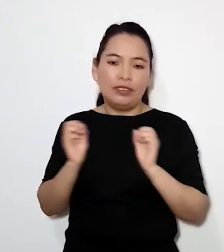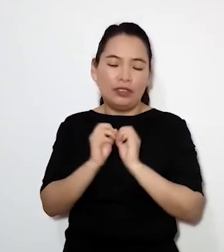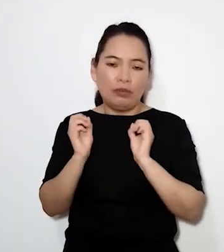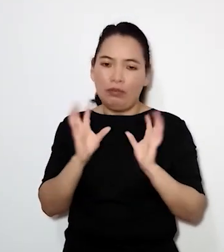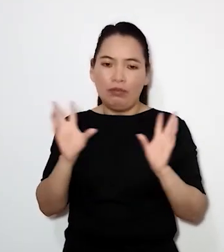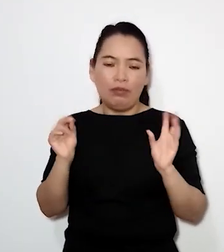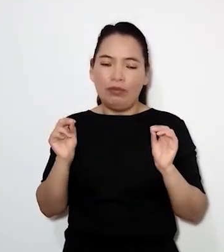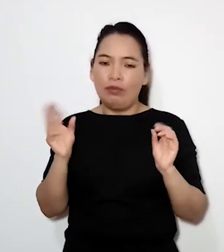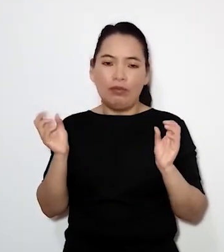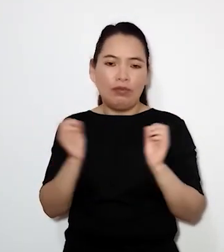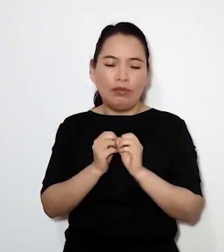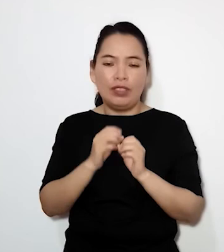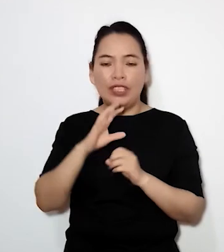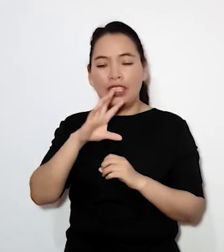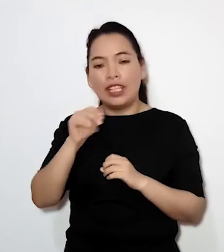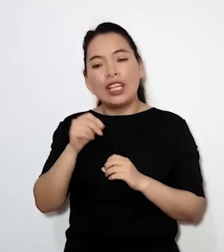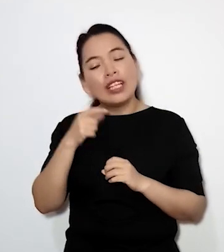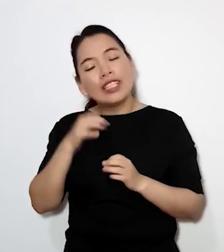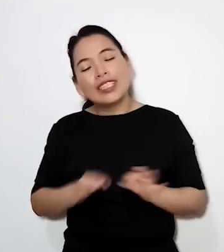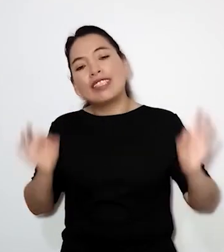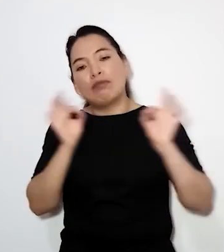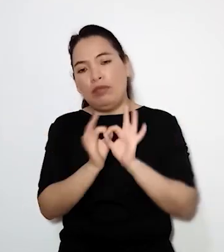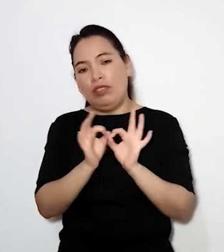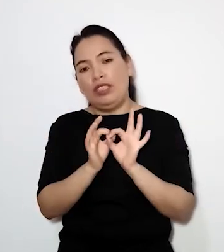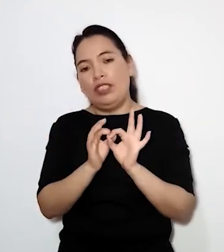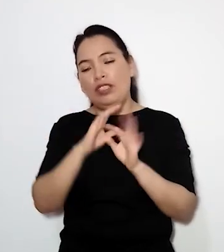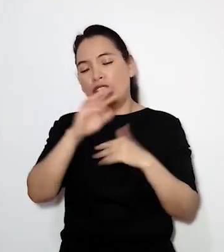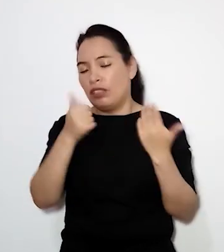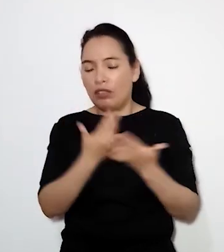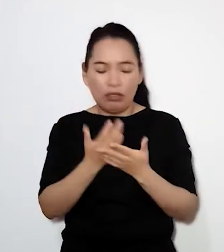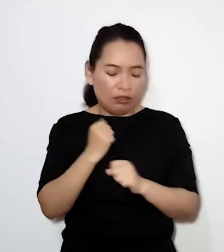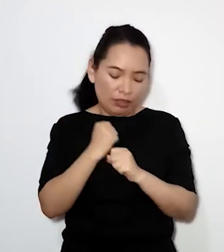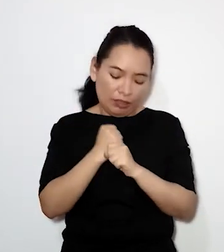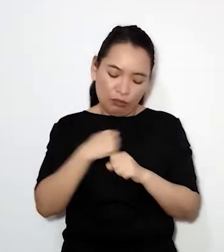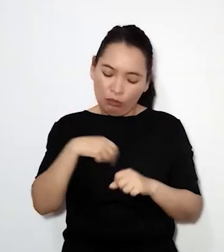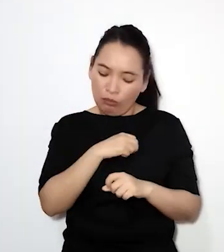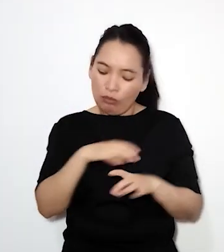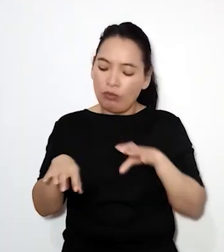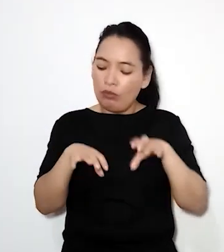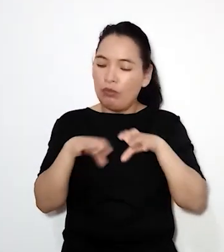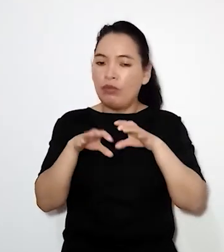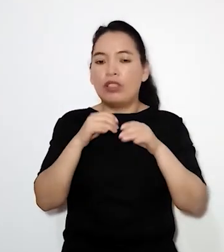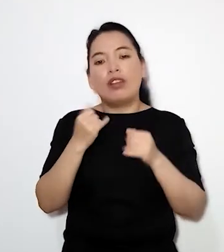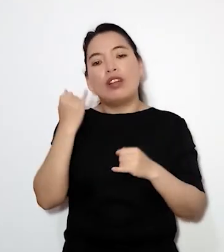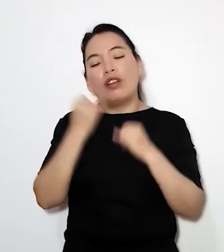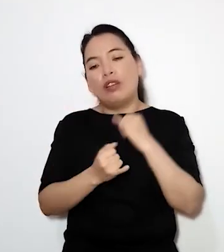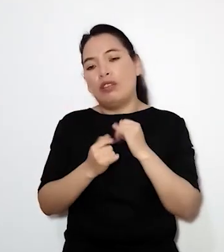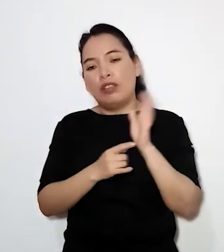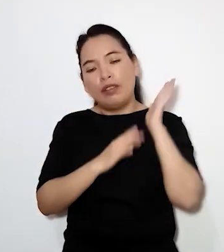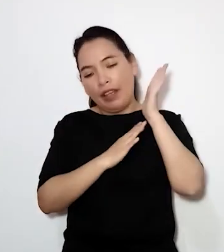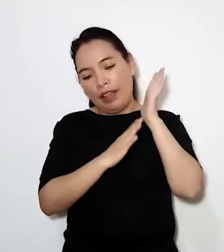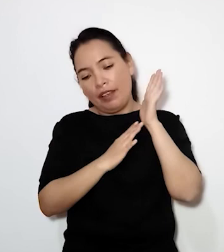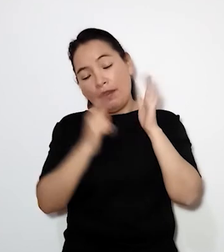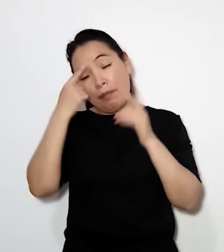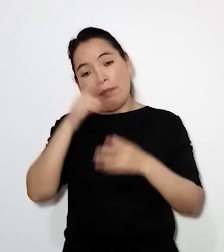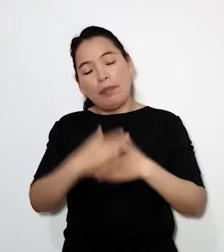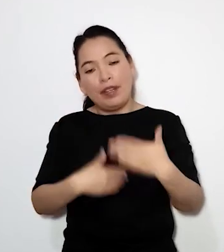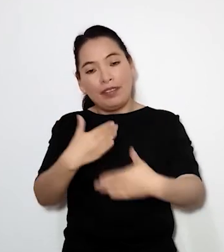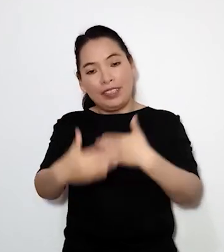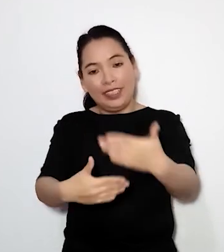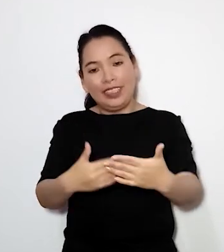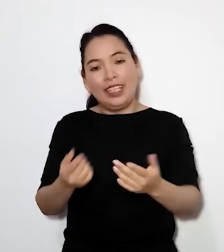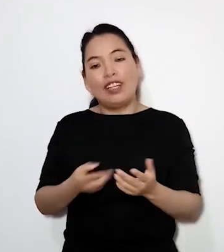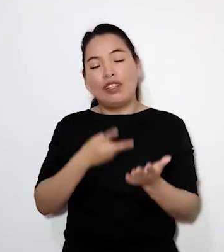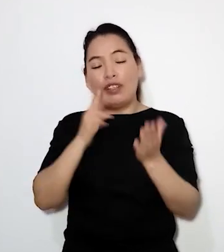importante es que cualquier esfuerzo que hagamos, como lo decía la última panelista, para avanzar hacia una verdadera visión de inclusión